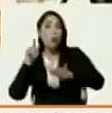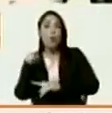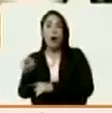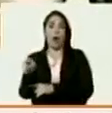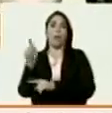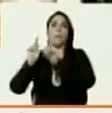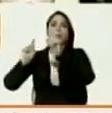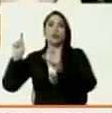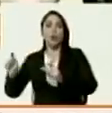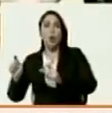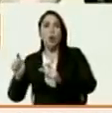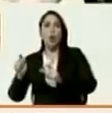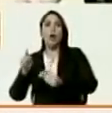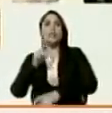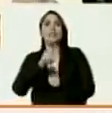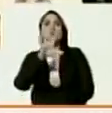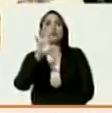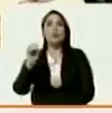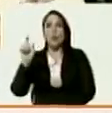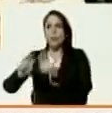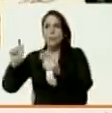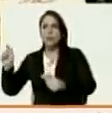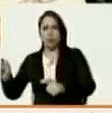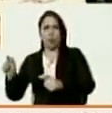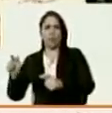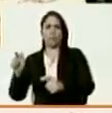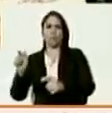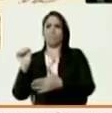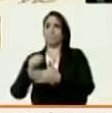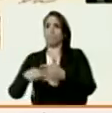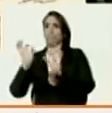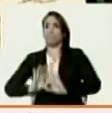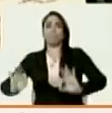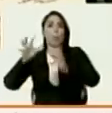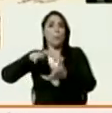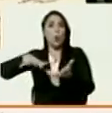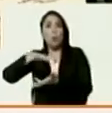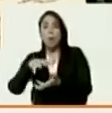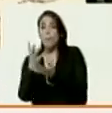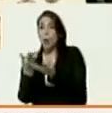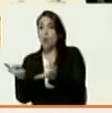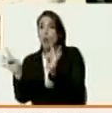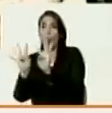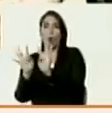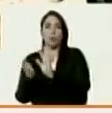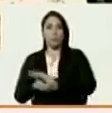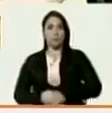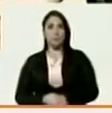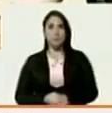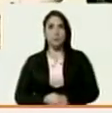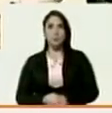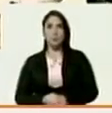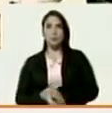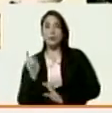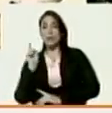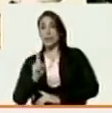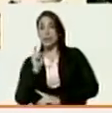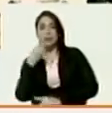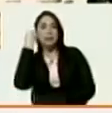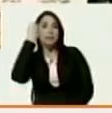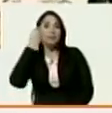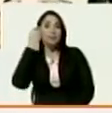Hay quienes dicen que había 150, o sea, no hubo problemas con el quórum. Se requerían, pensando